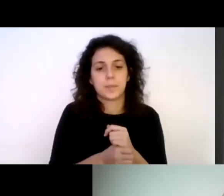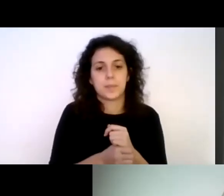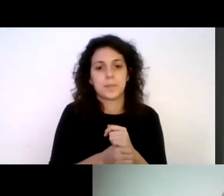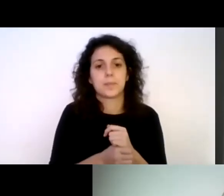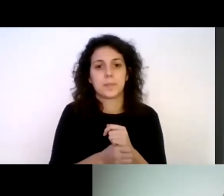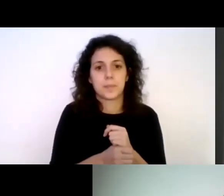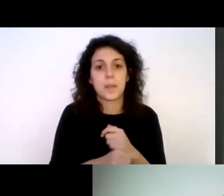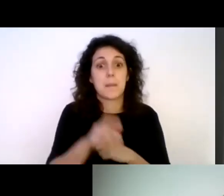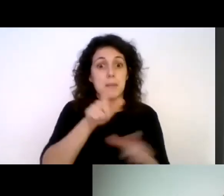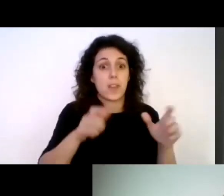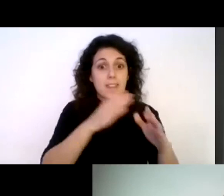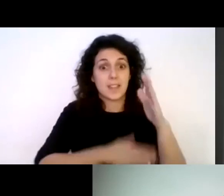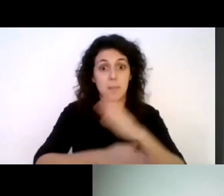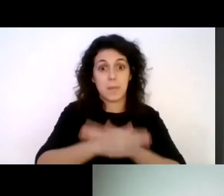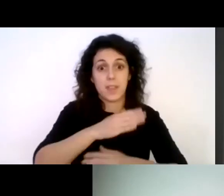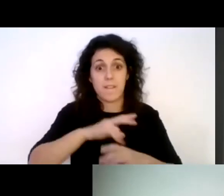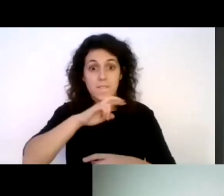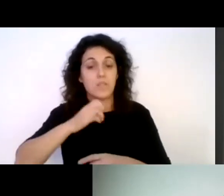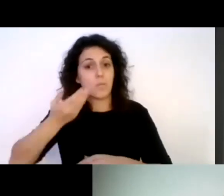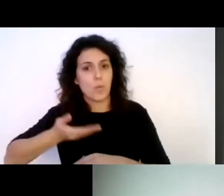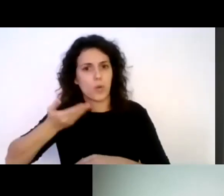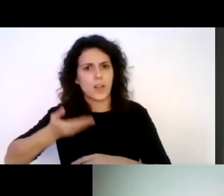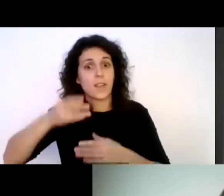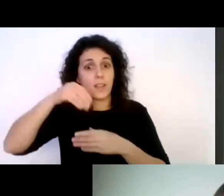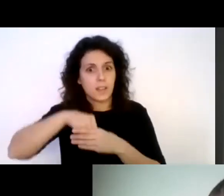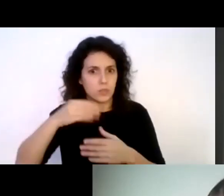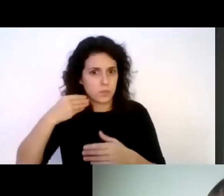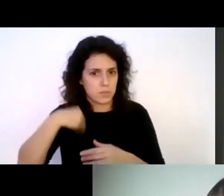tienen un valor importante en este aspecto.